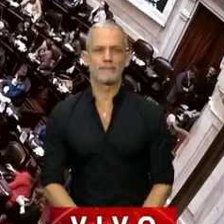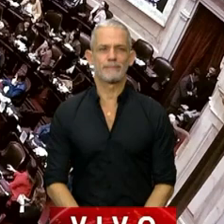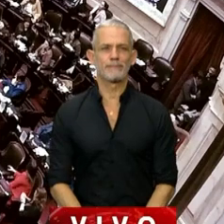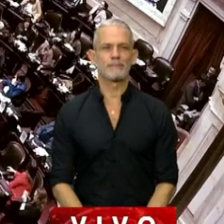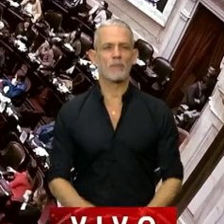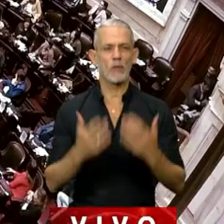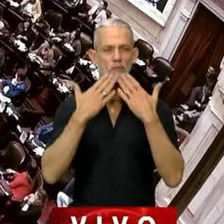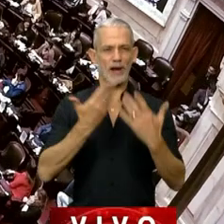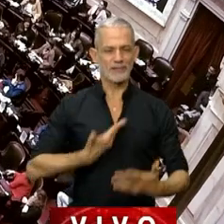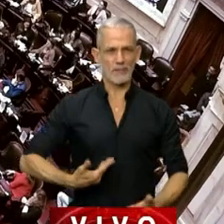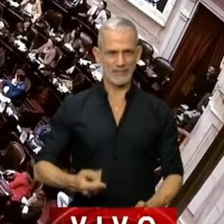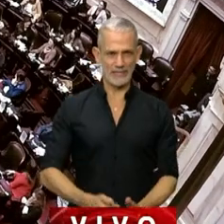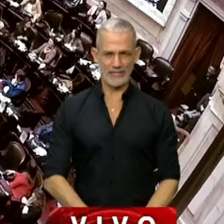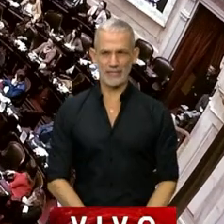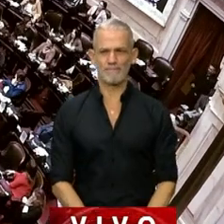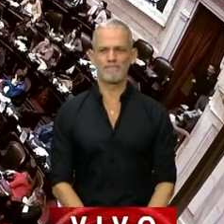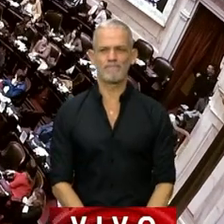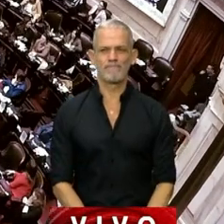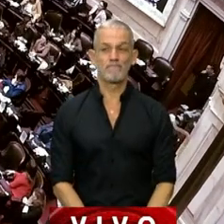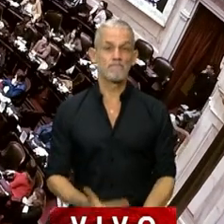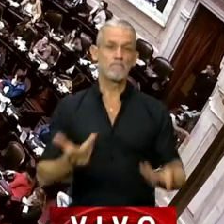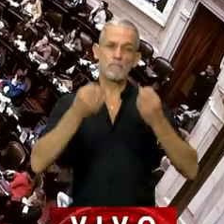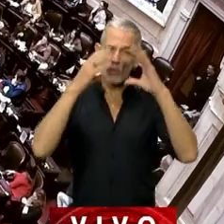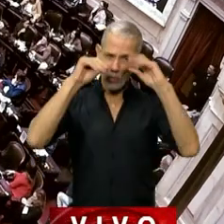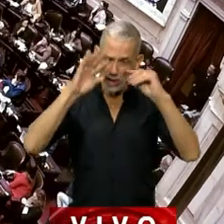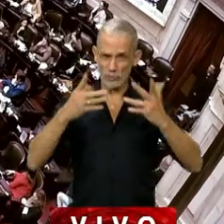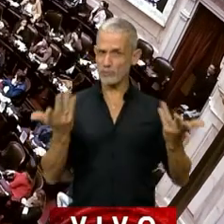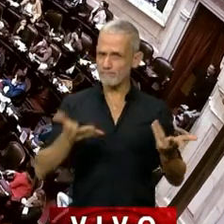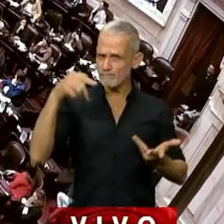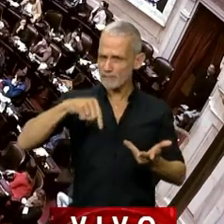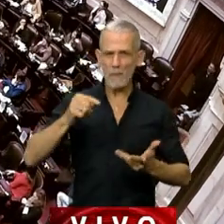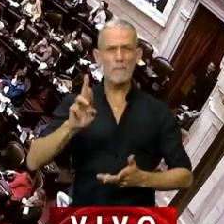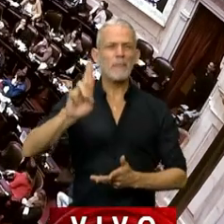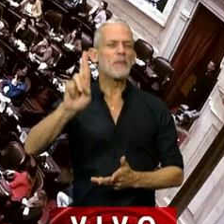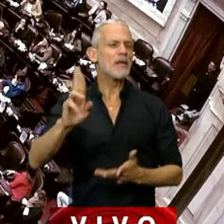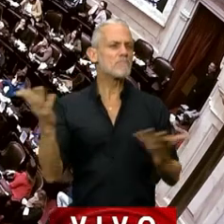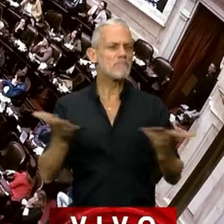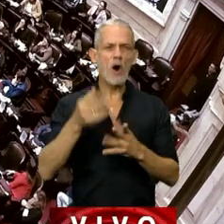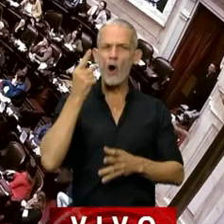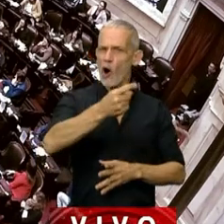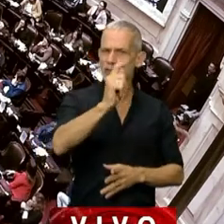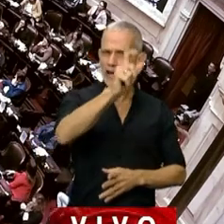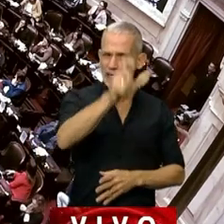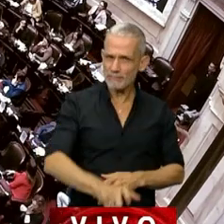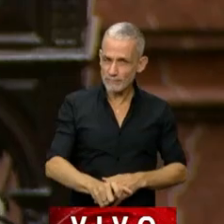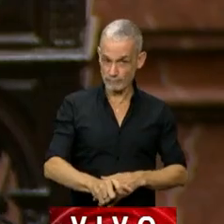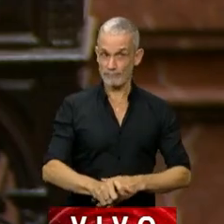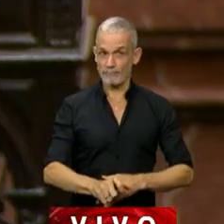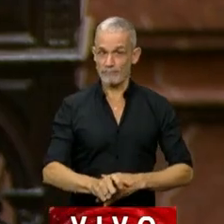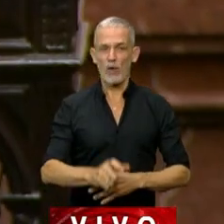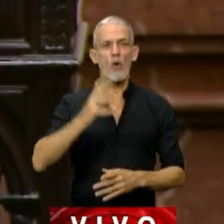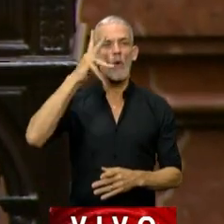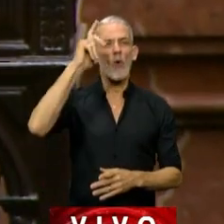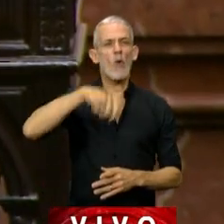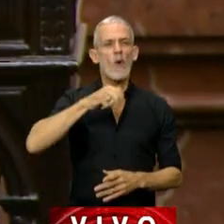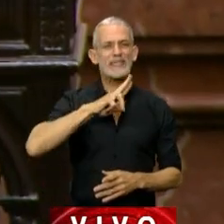Muchas gracias, señor presidente. Buenas noches. Esta cuestión de privilegio es contra la